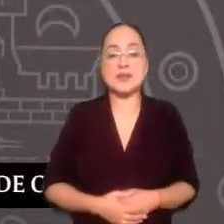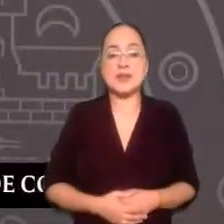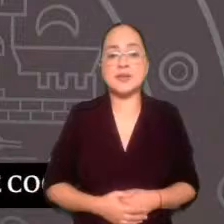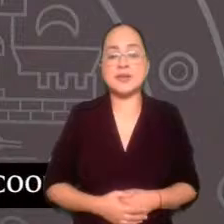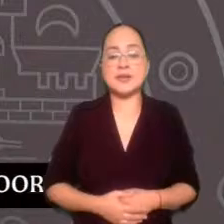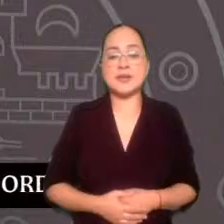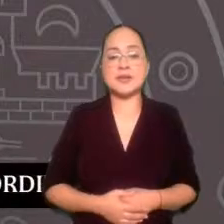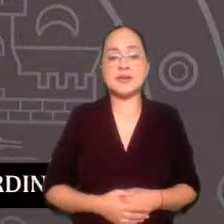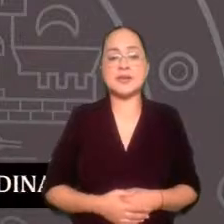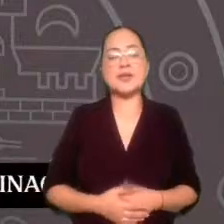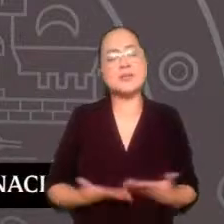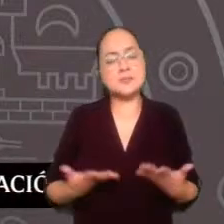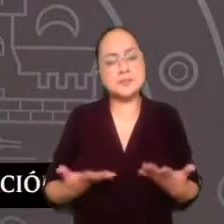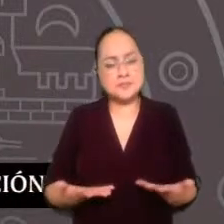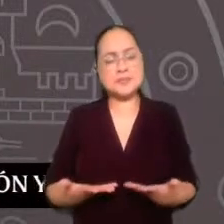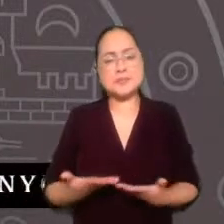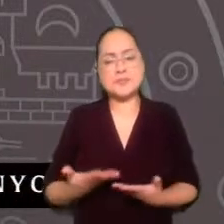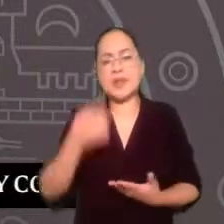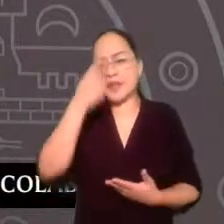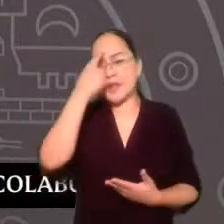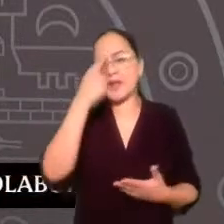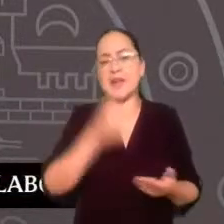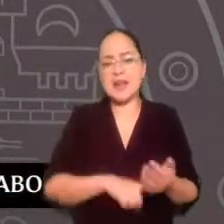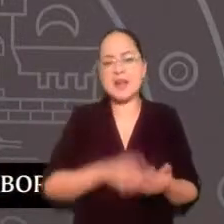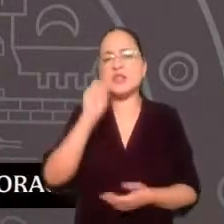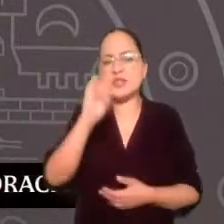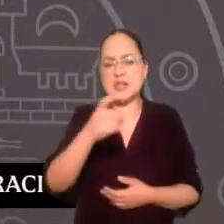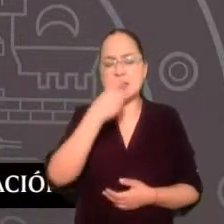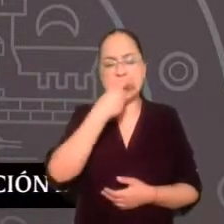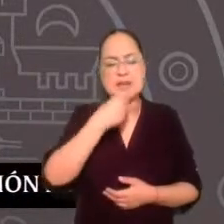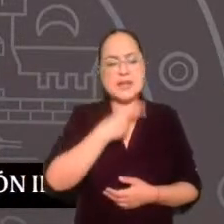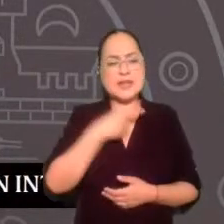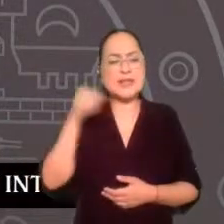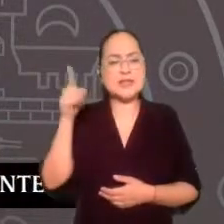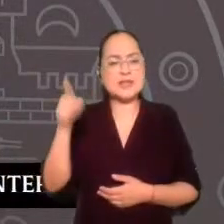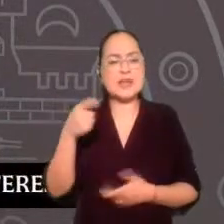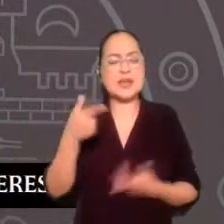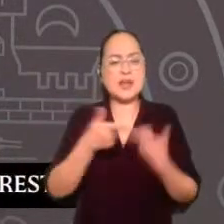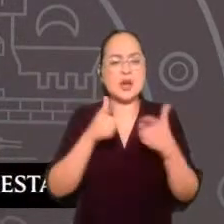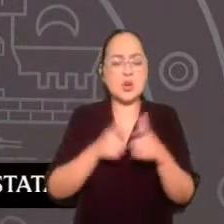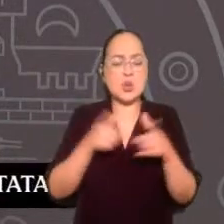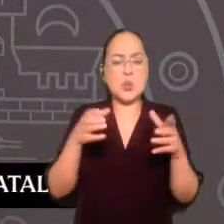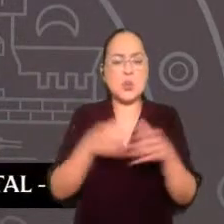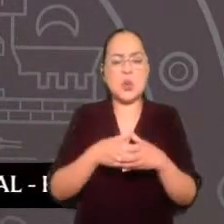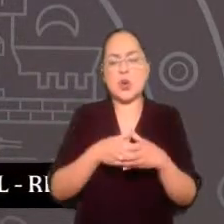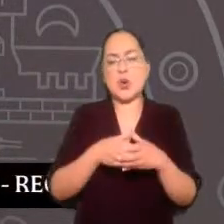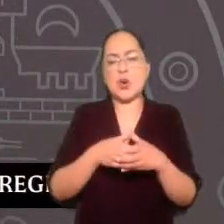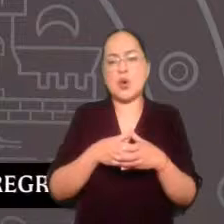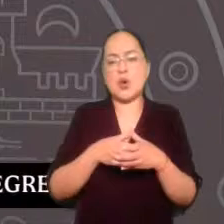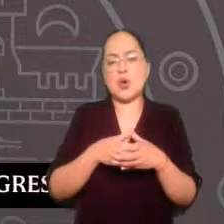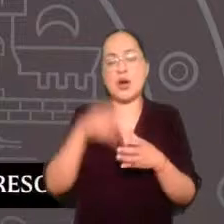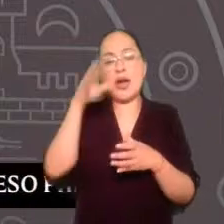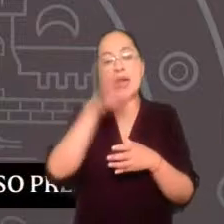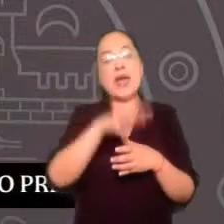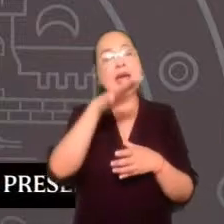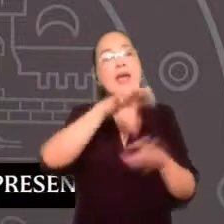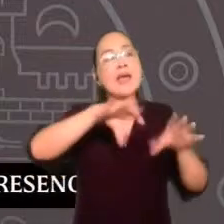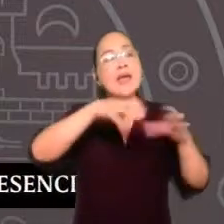Sí, sí, creo que sí me dijeron que era del Grupo Caliente. Sí, ¿no? Que son los